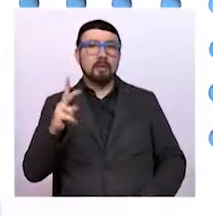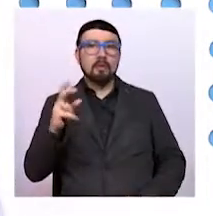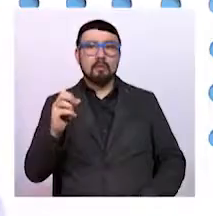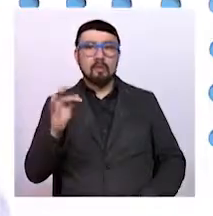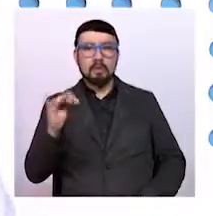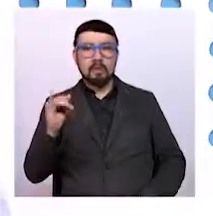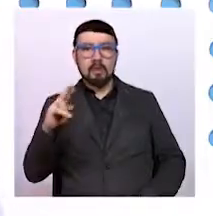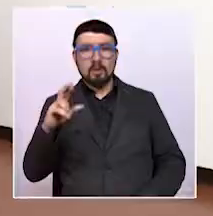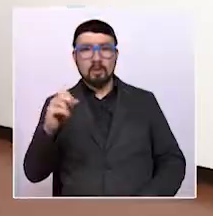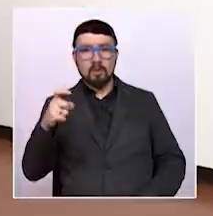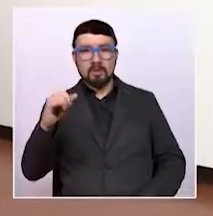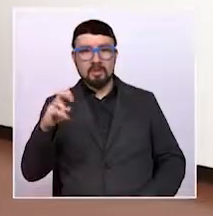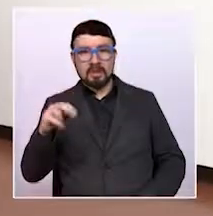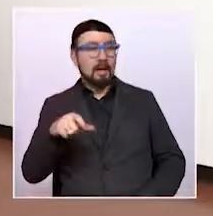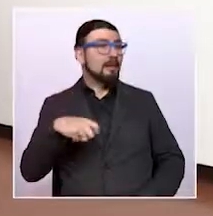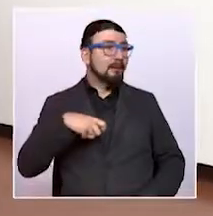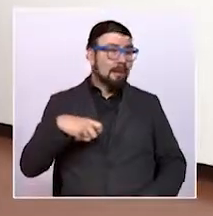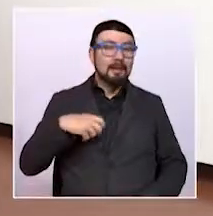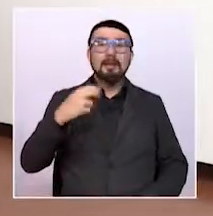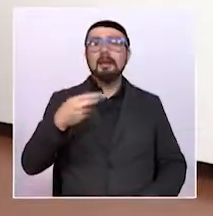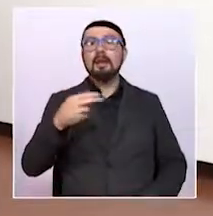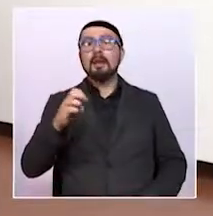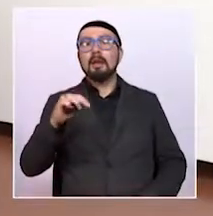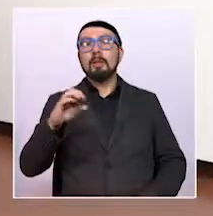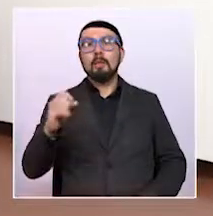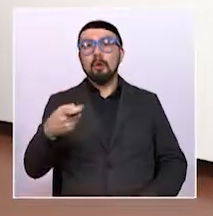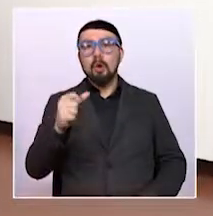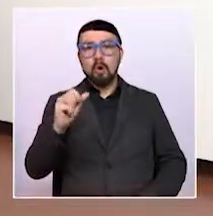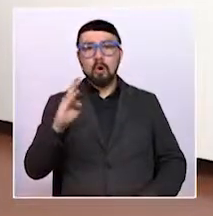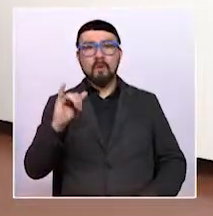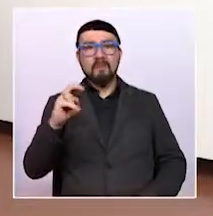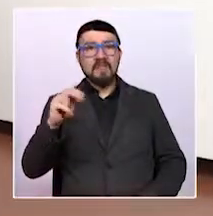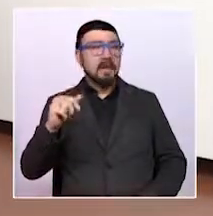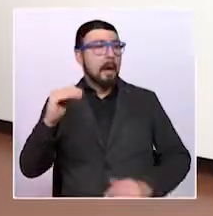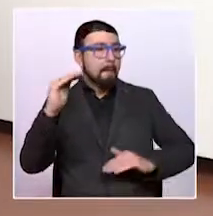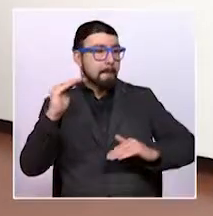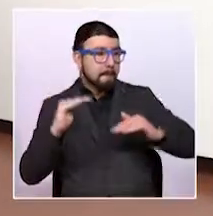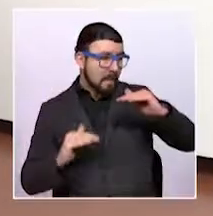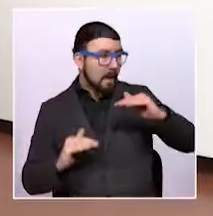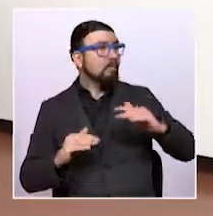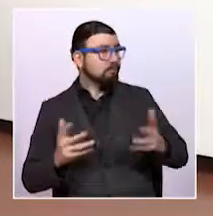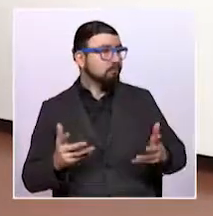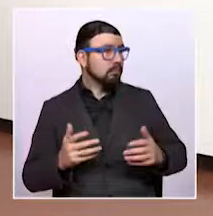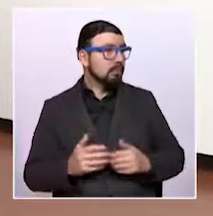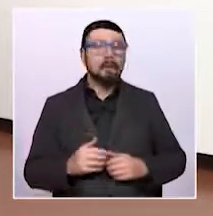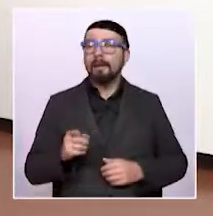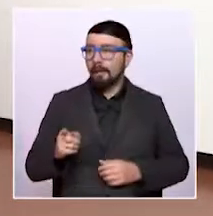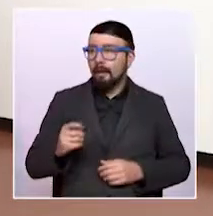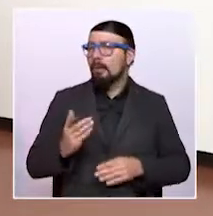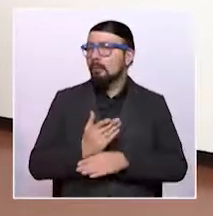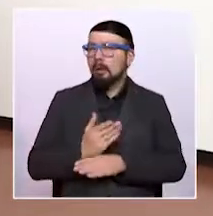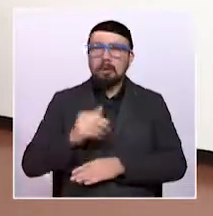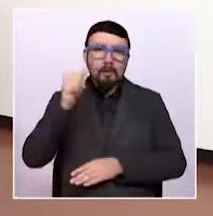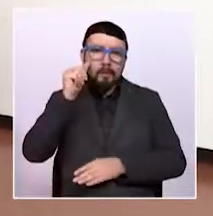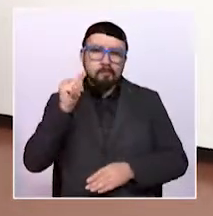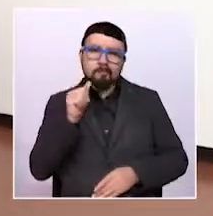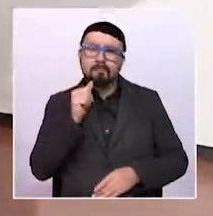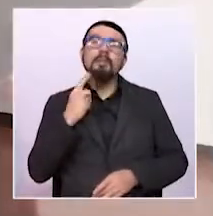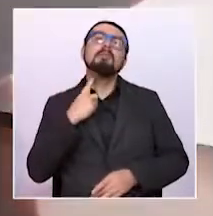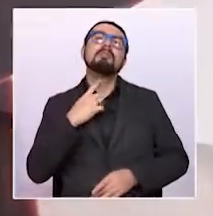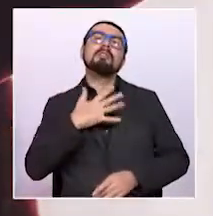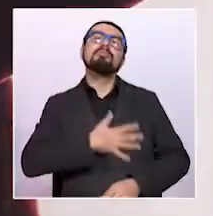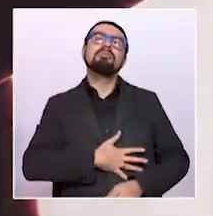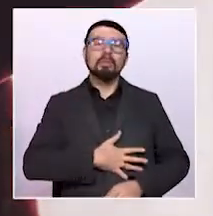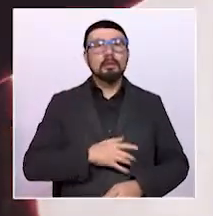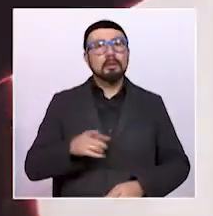riesgo tiene en el embarazo entonces explicaciones sí perfecto el problema del hipotiroidismo en el embarazo muchas pacientes les da mucho